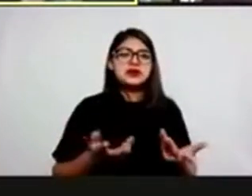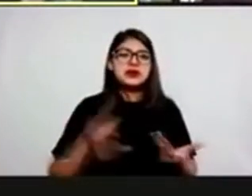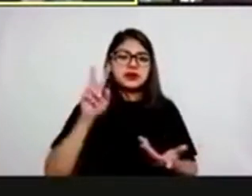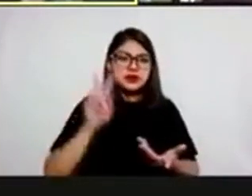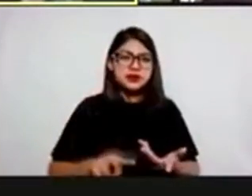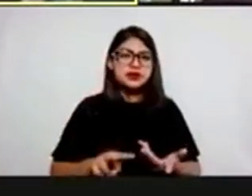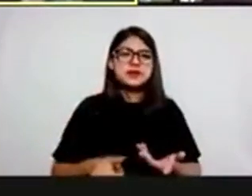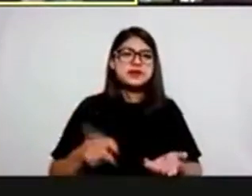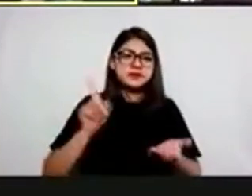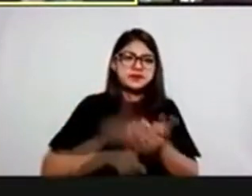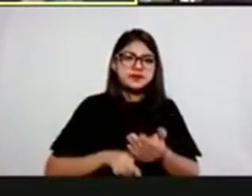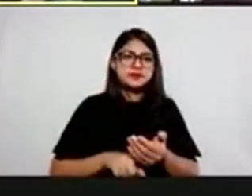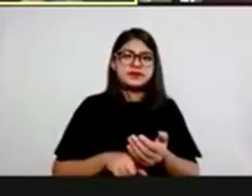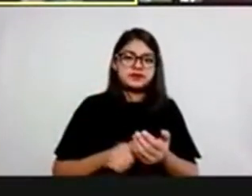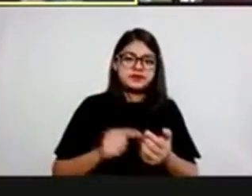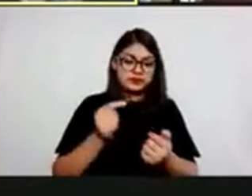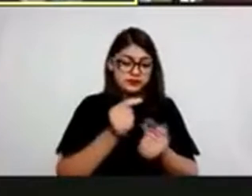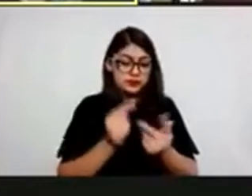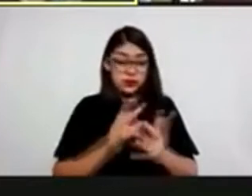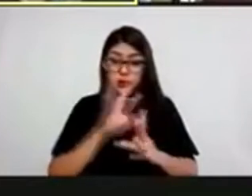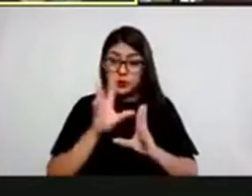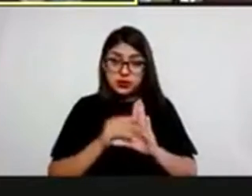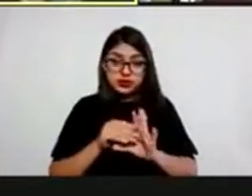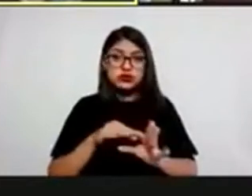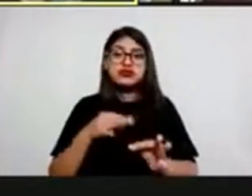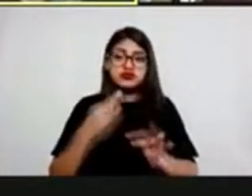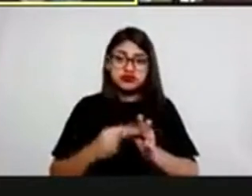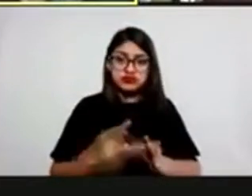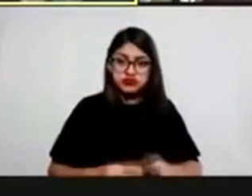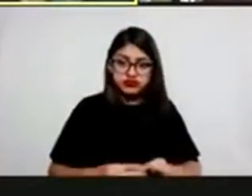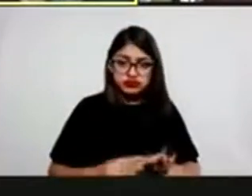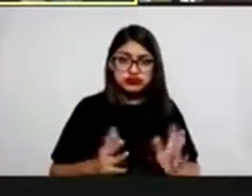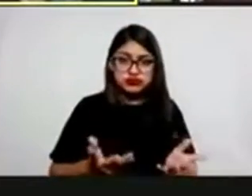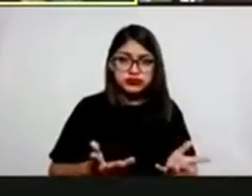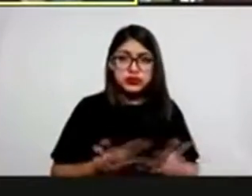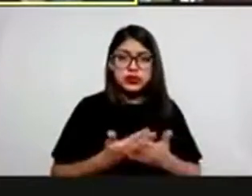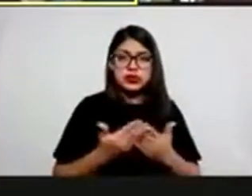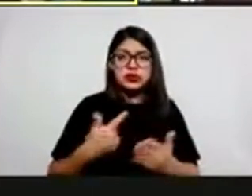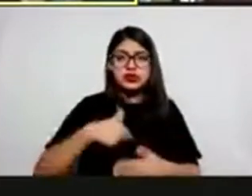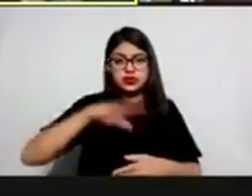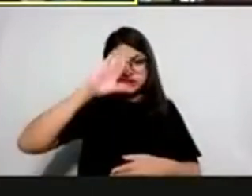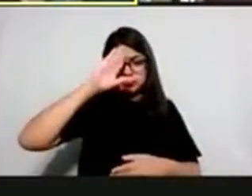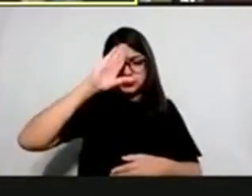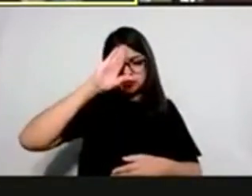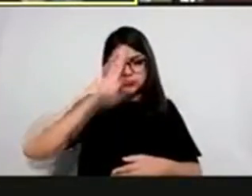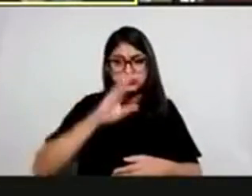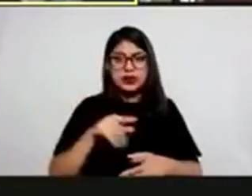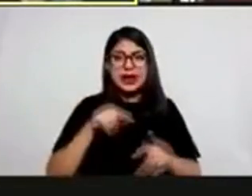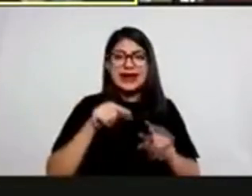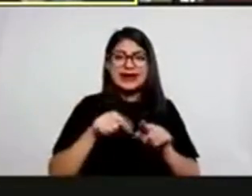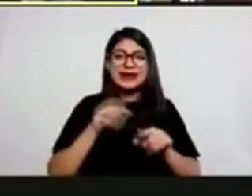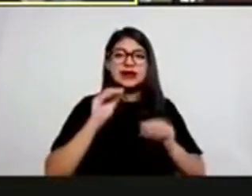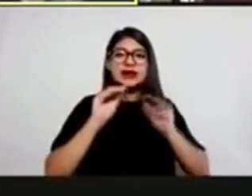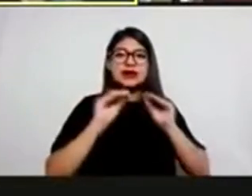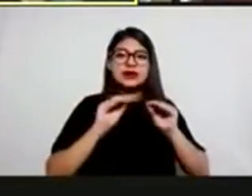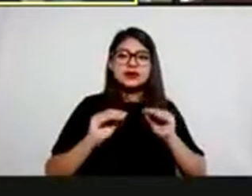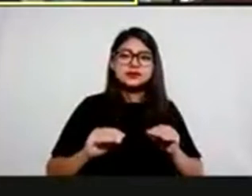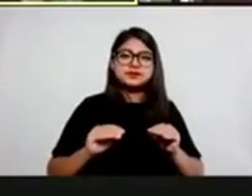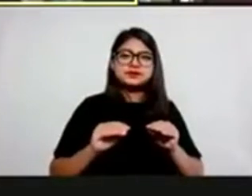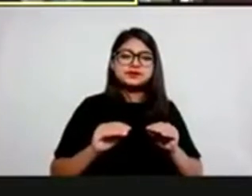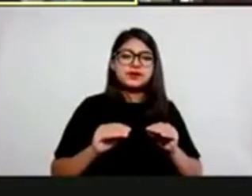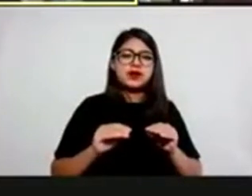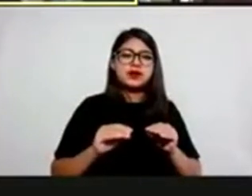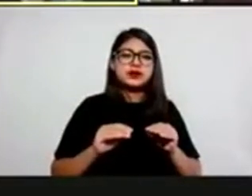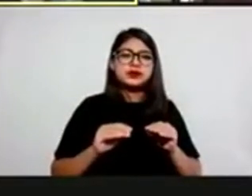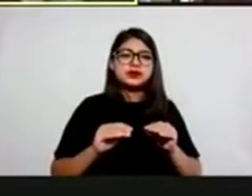ello. Considero que los planteamientos se satisfacen en cuanto